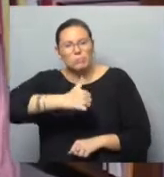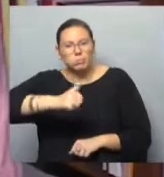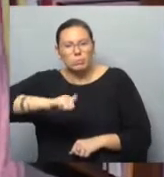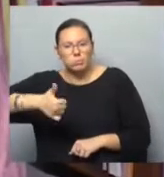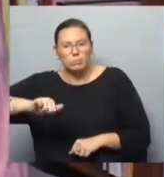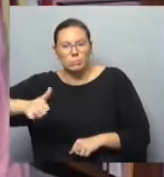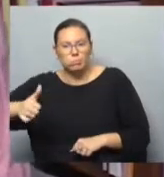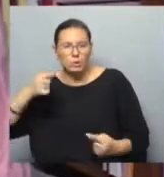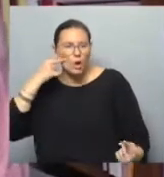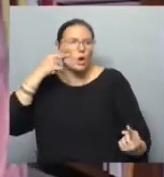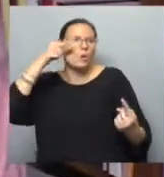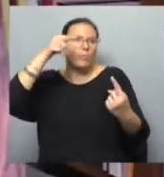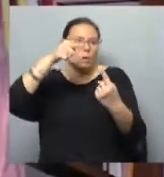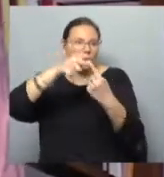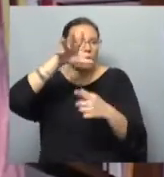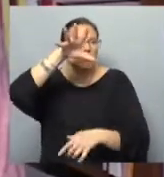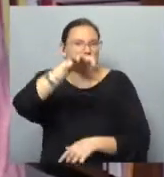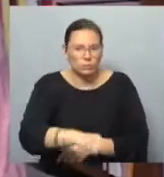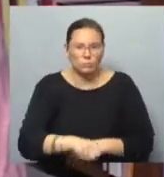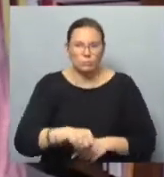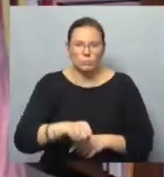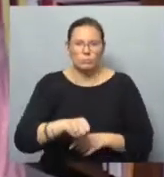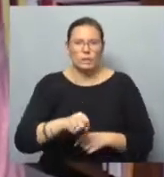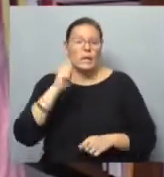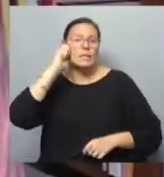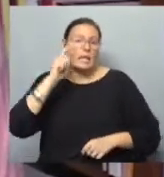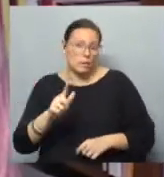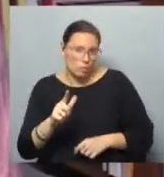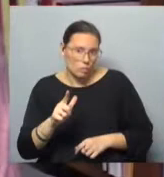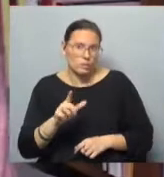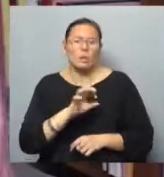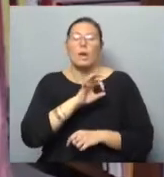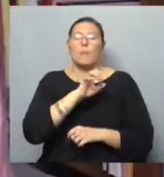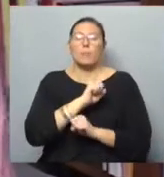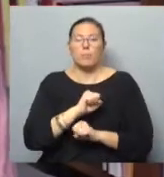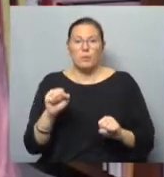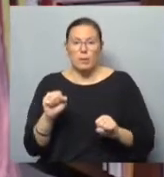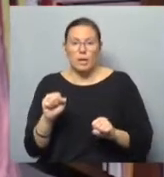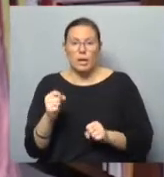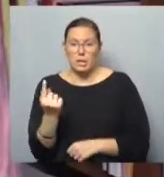sus aspiraciones, para realizarse intelectualmente, para poder